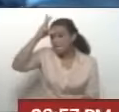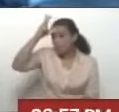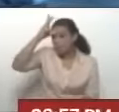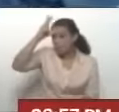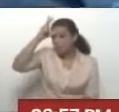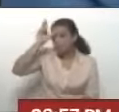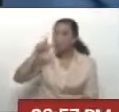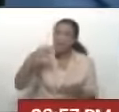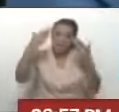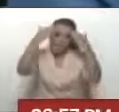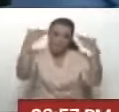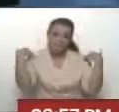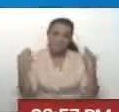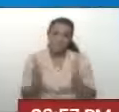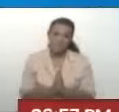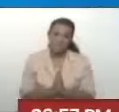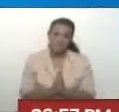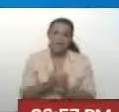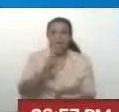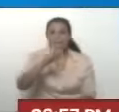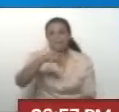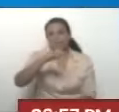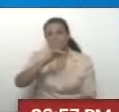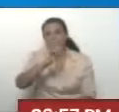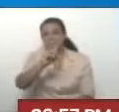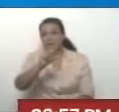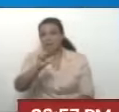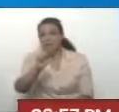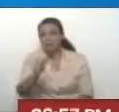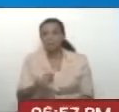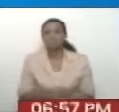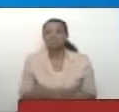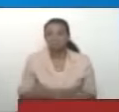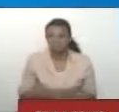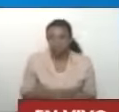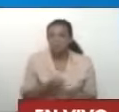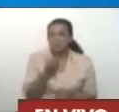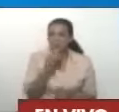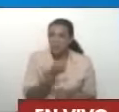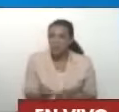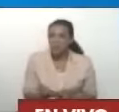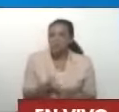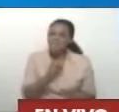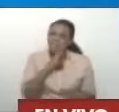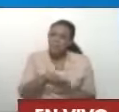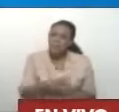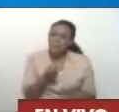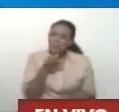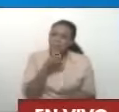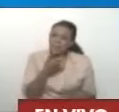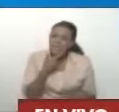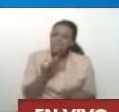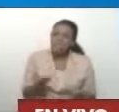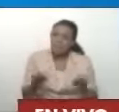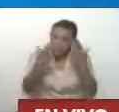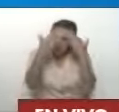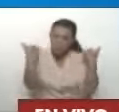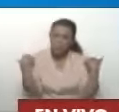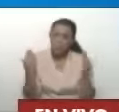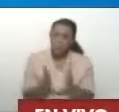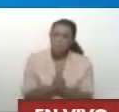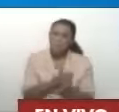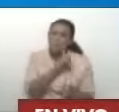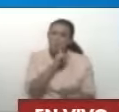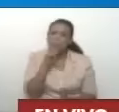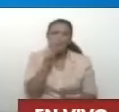la Virgen del Pilar. Por la Virgen del Pilar. Bueno, para que tú veas qué historia tan bonita, ¿verdad? Porque los nombres tienen su